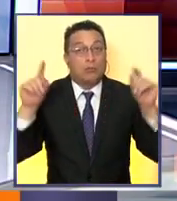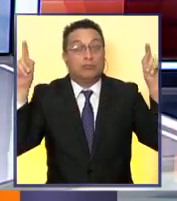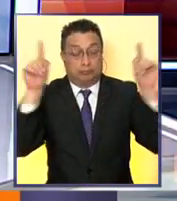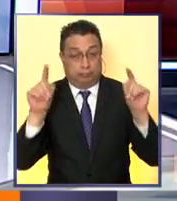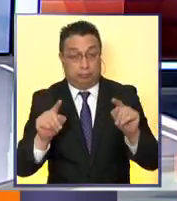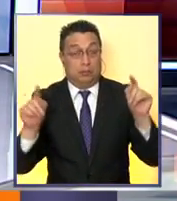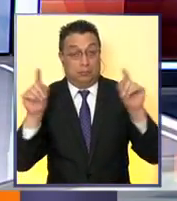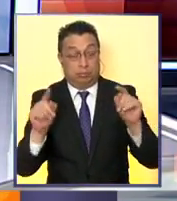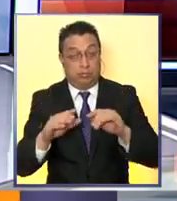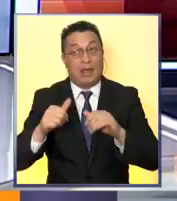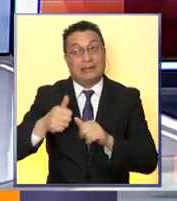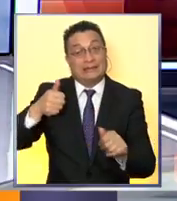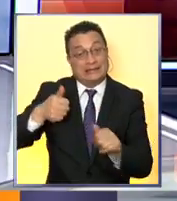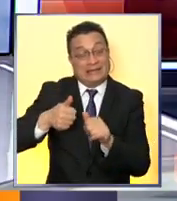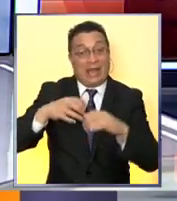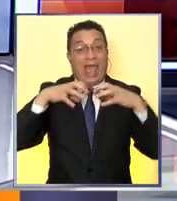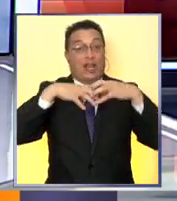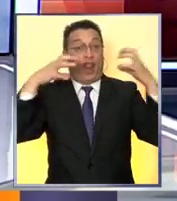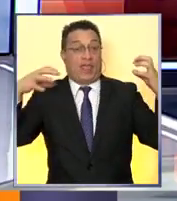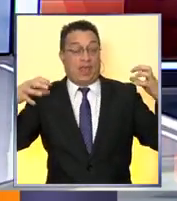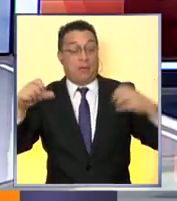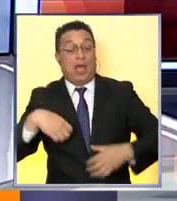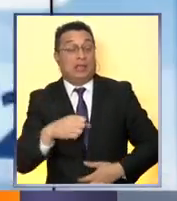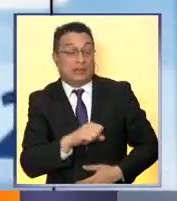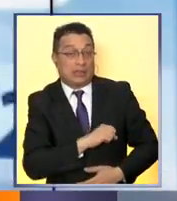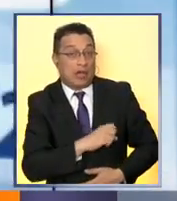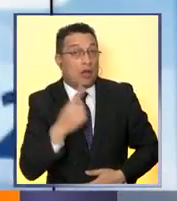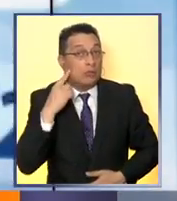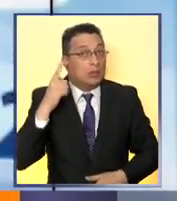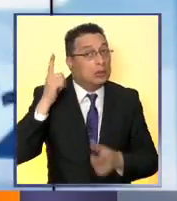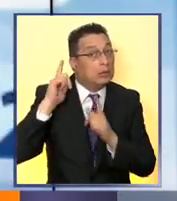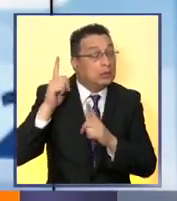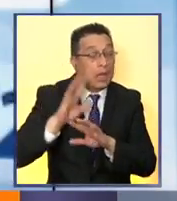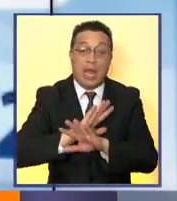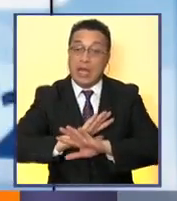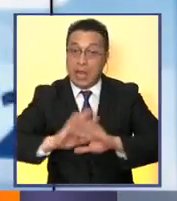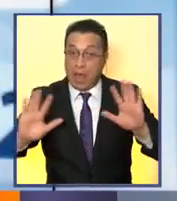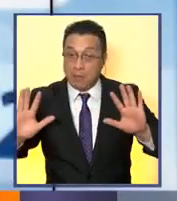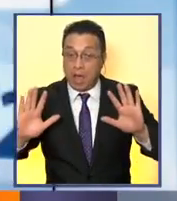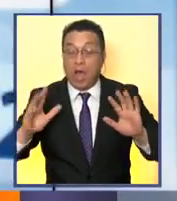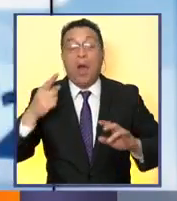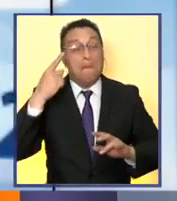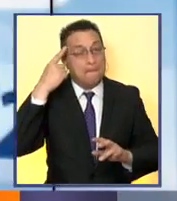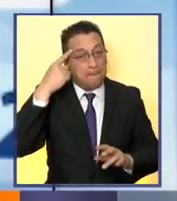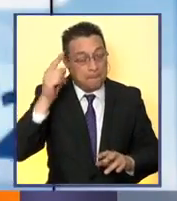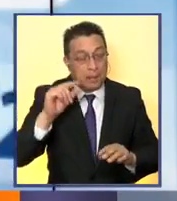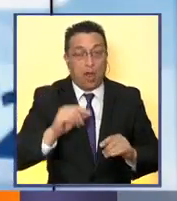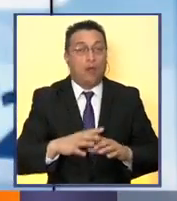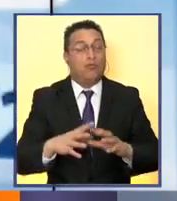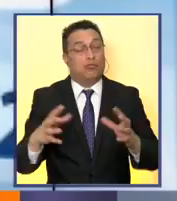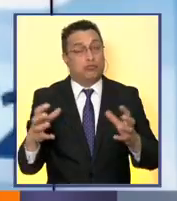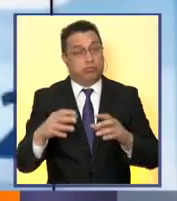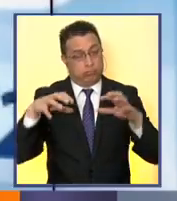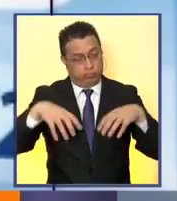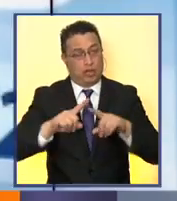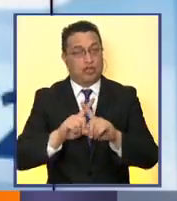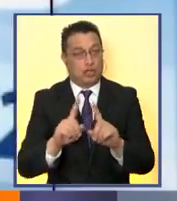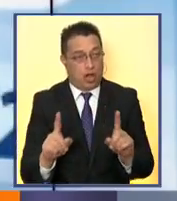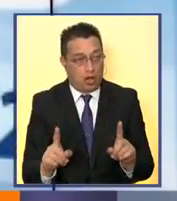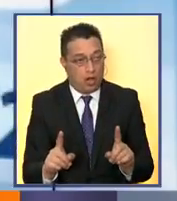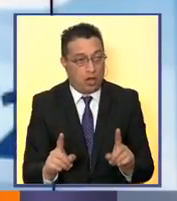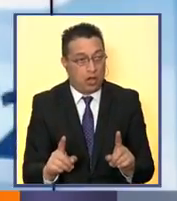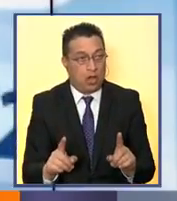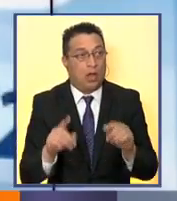en alta cordillera. Puede que acá en Santiago se escuchen los truenos, pero no sea más allá de esta condición. Va a ser una